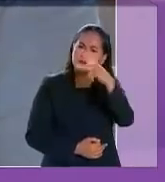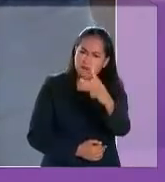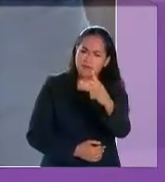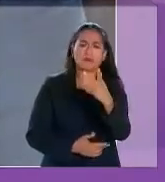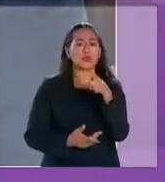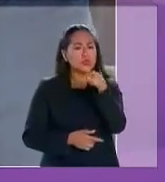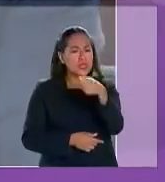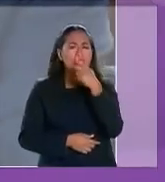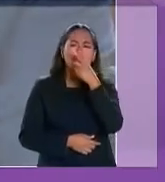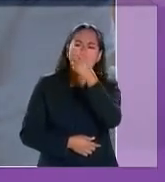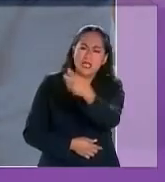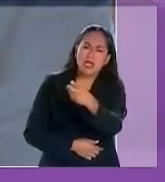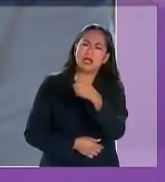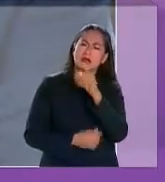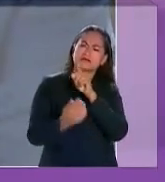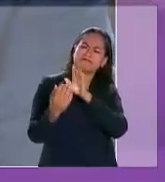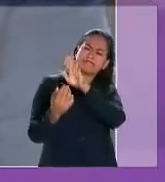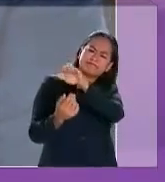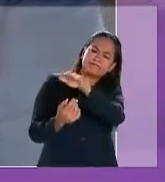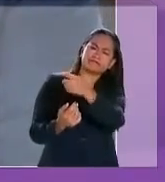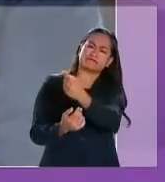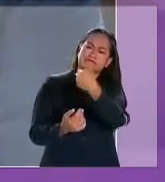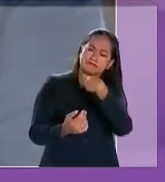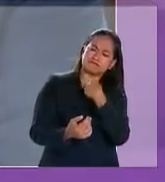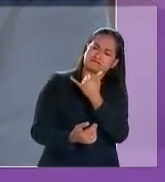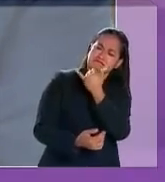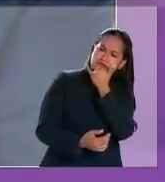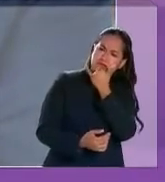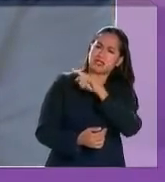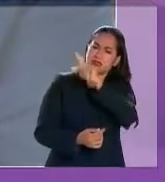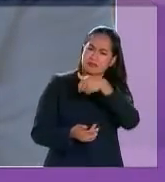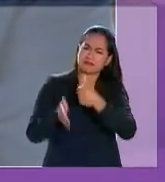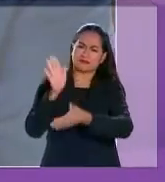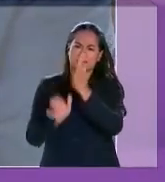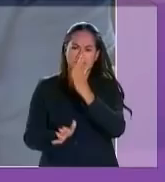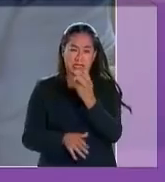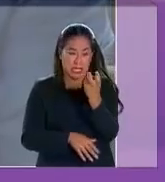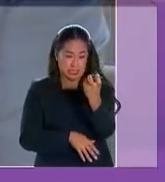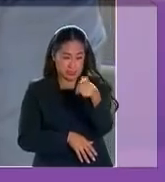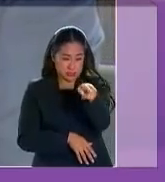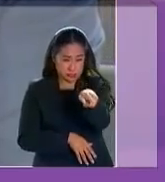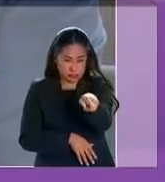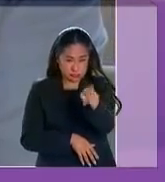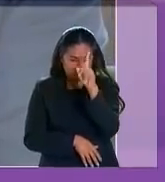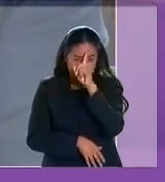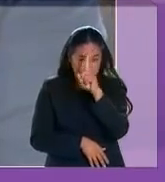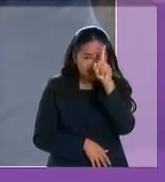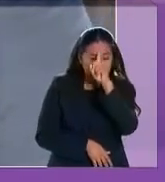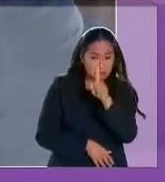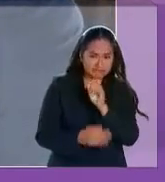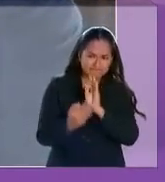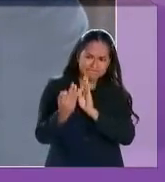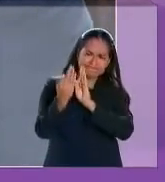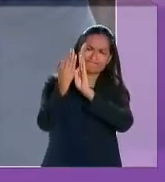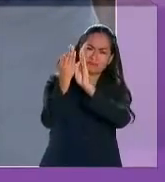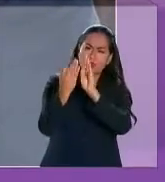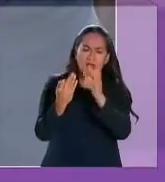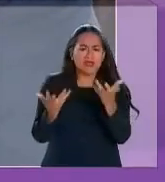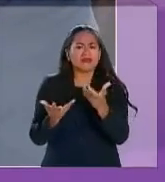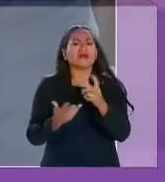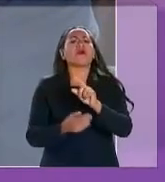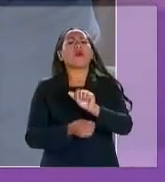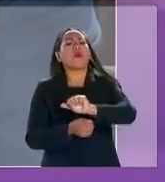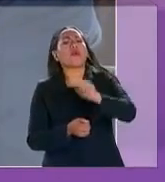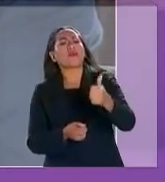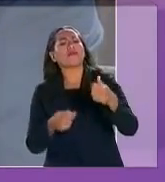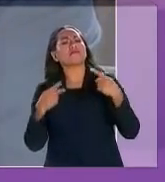disculpe si vayas con todo respeto esa estrategia de confrontación que usted sugiere no lo ha intentado ni siquiera a kim jong-un el líder